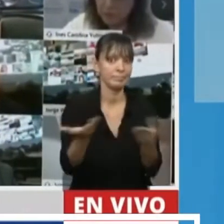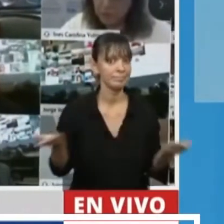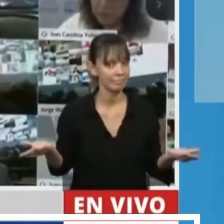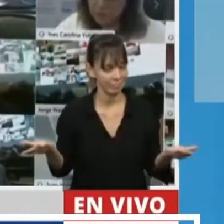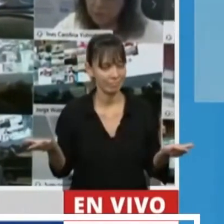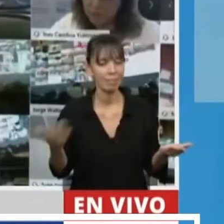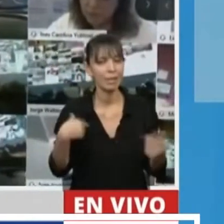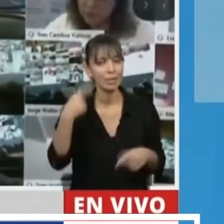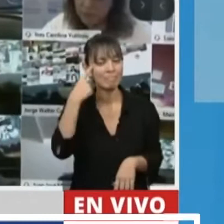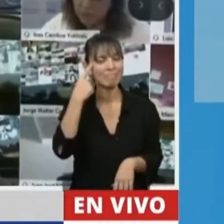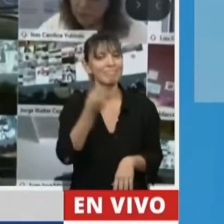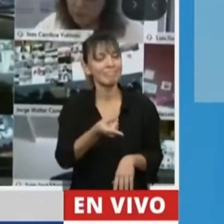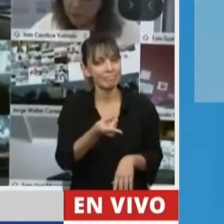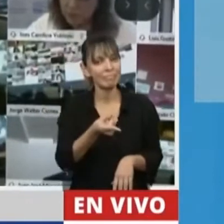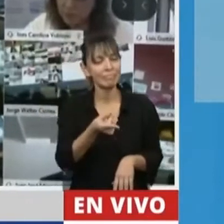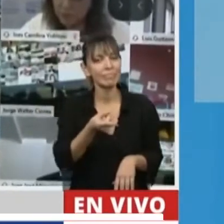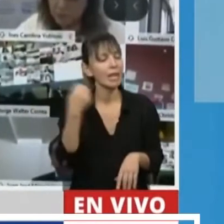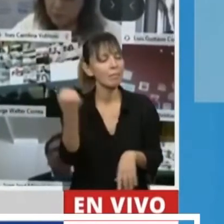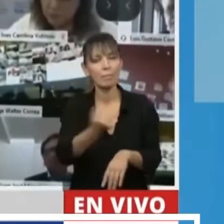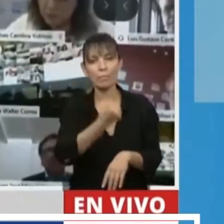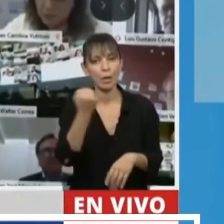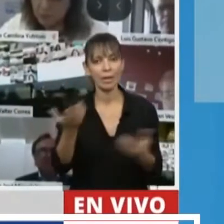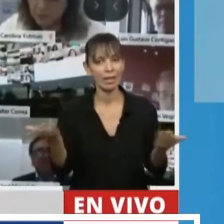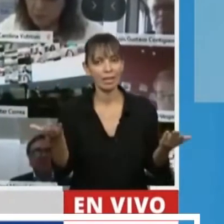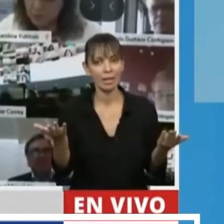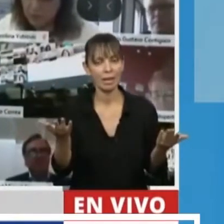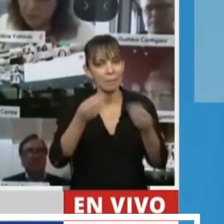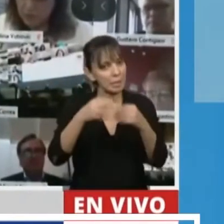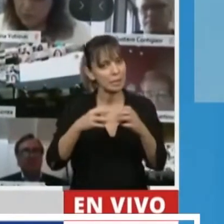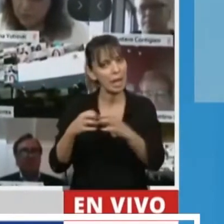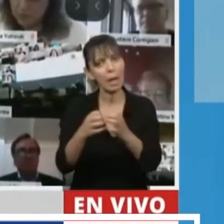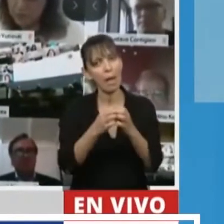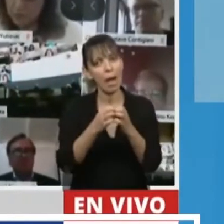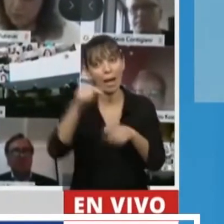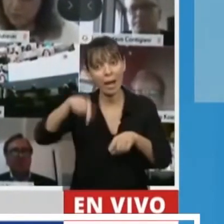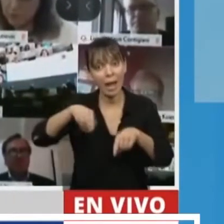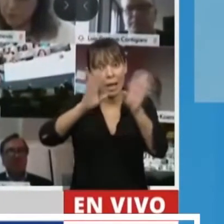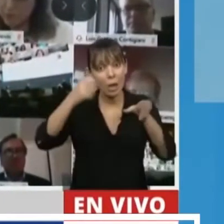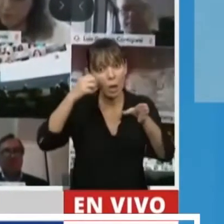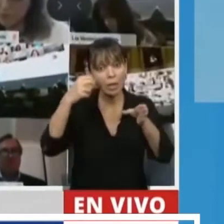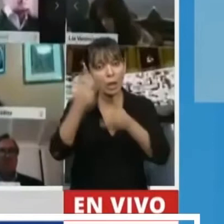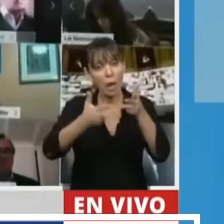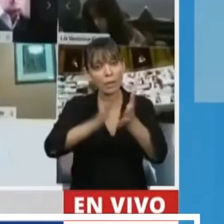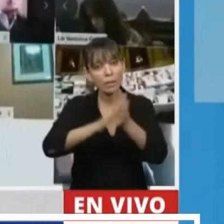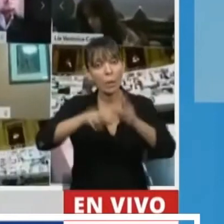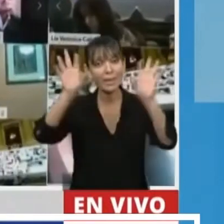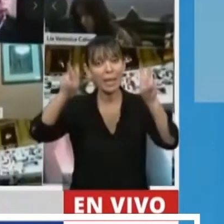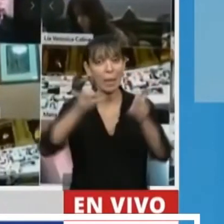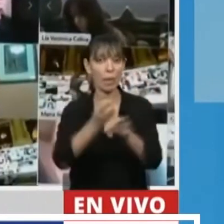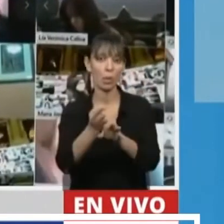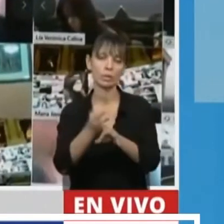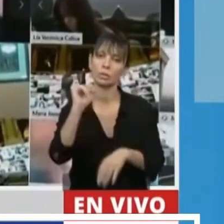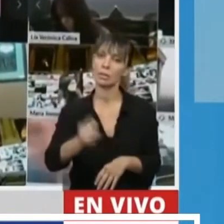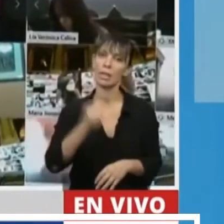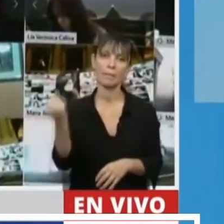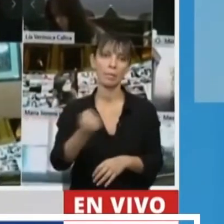Morales, fue convocada a la reunión virtual para aportar al debate. Con el aval de su trayectoria en la educación, puso de manifiesto consideraciones vinculadas a